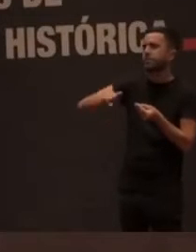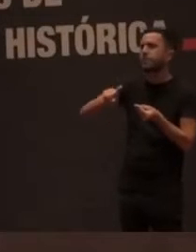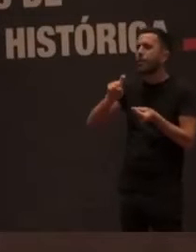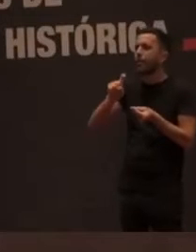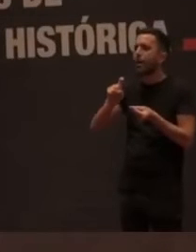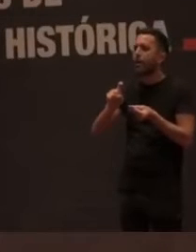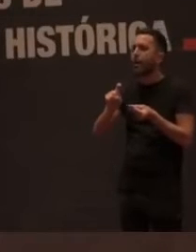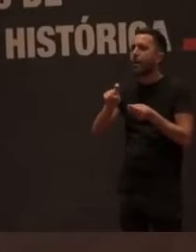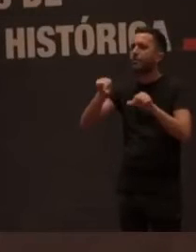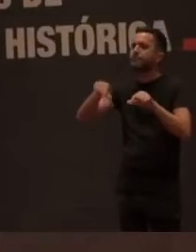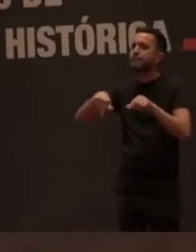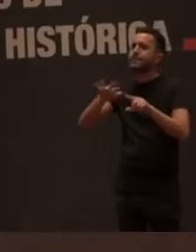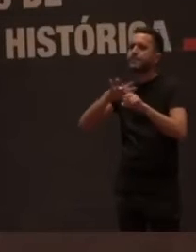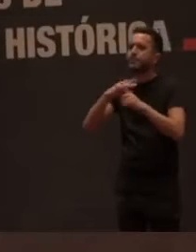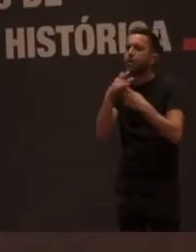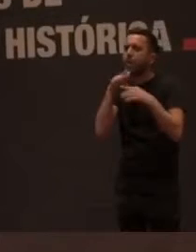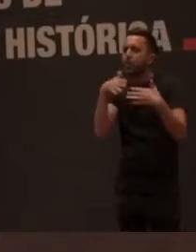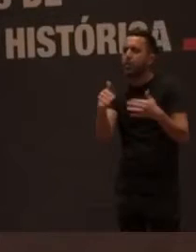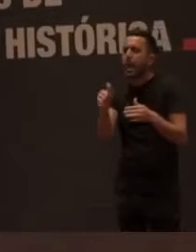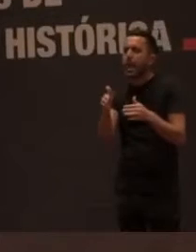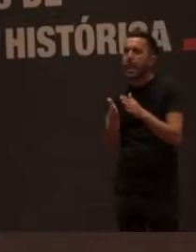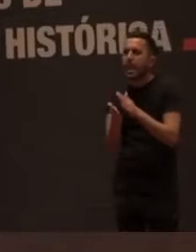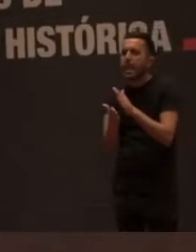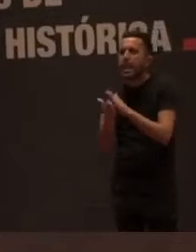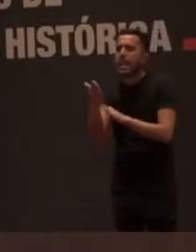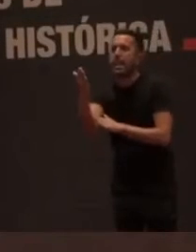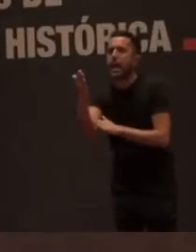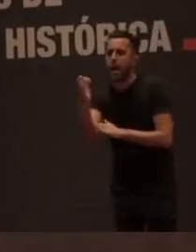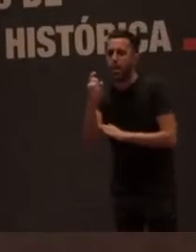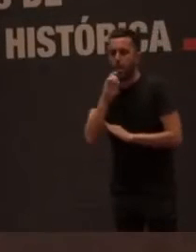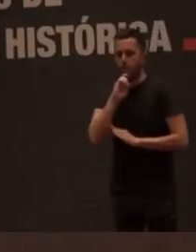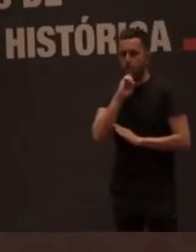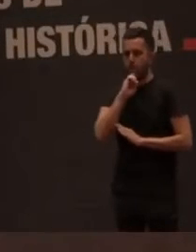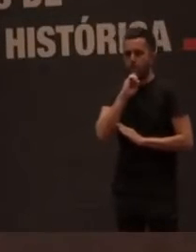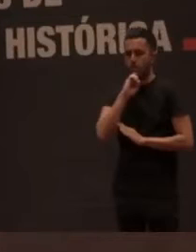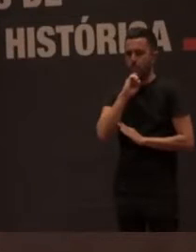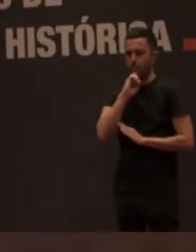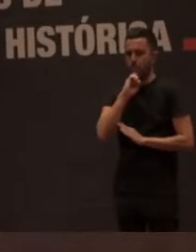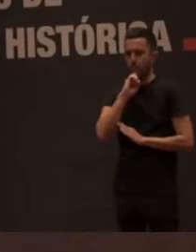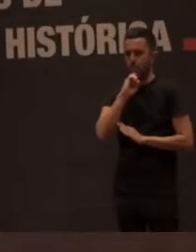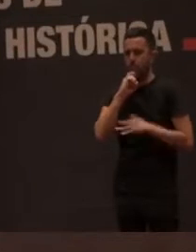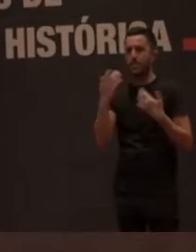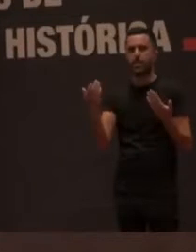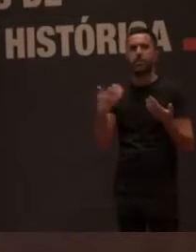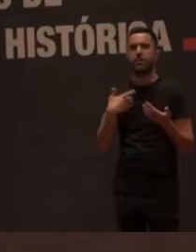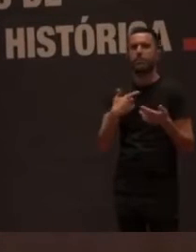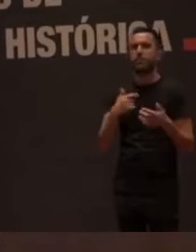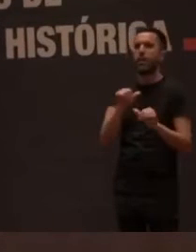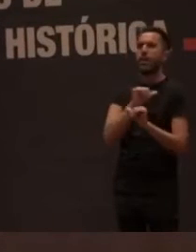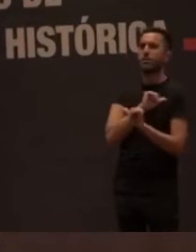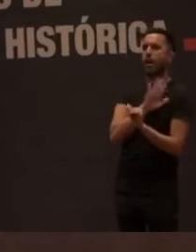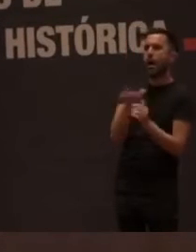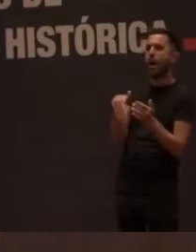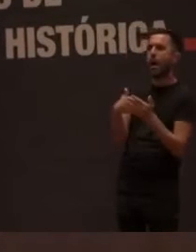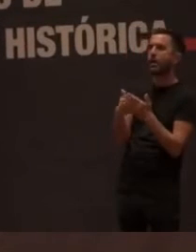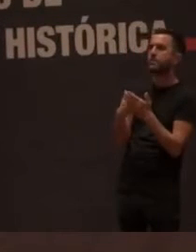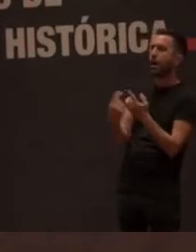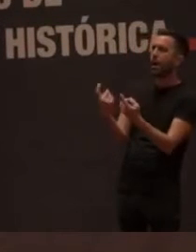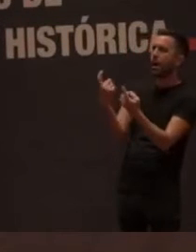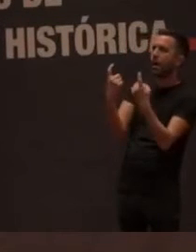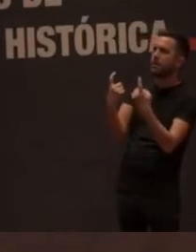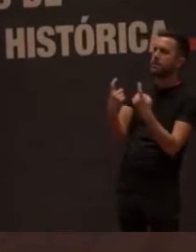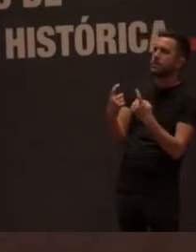cómo salimos de esta. Y no esperando a que bueno, nos den instrucciones de cómo salir de ella.